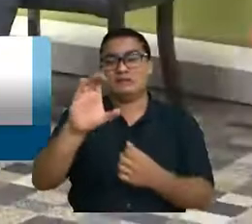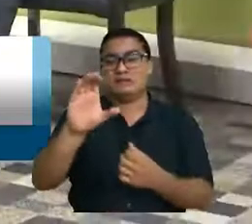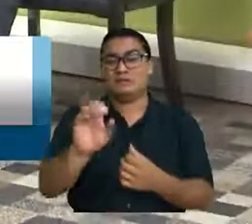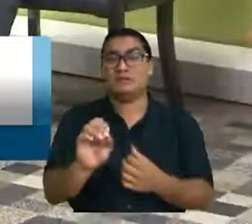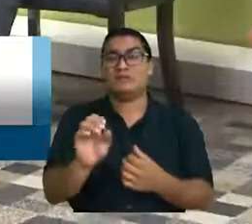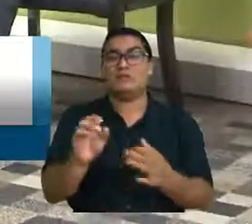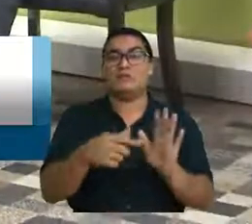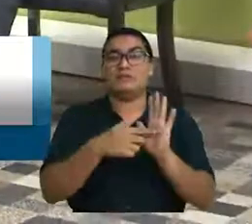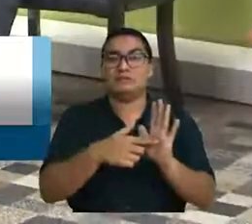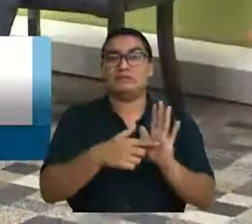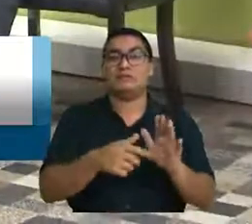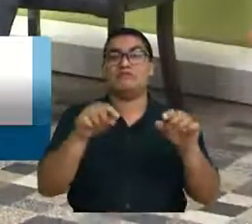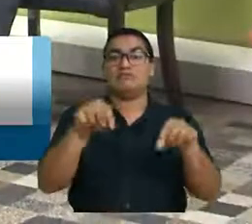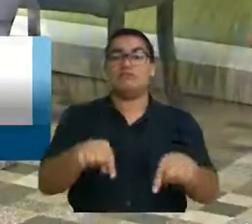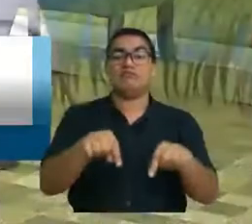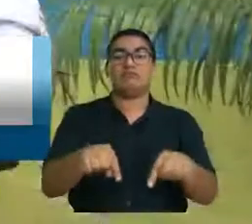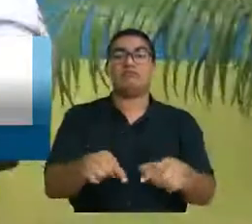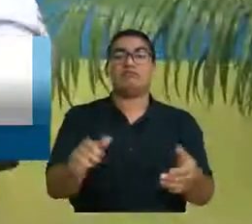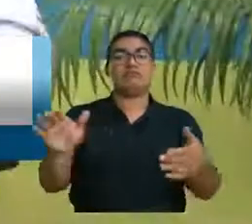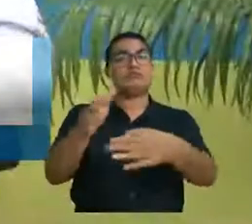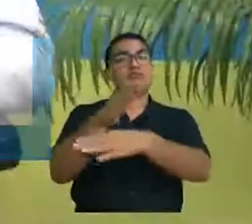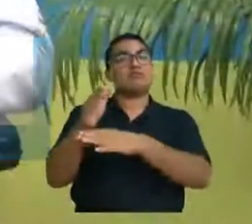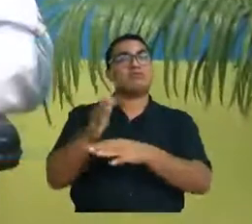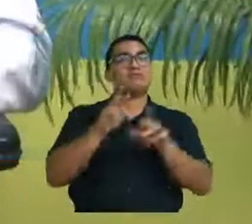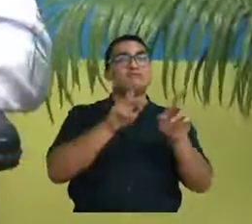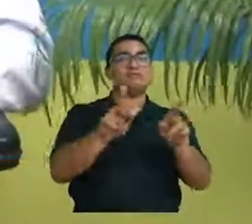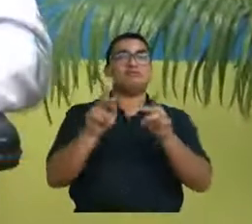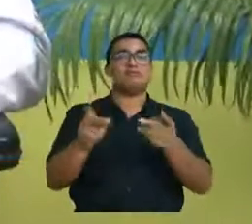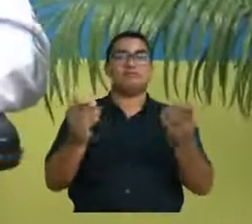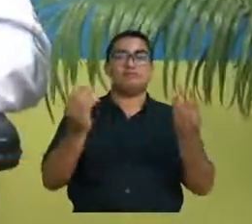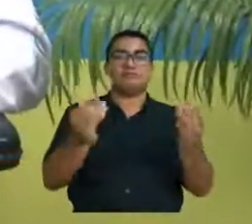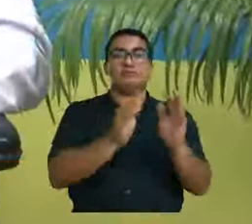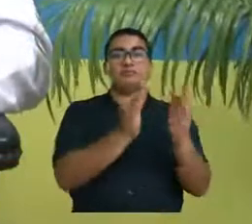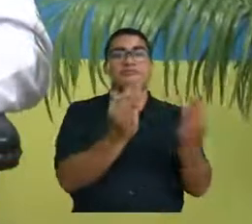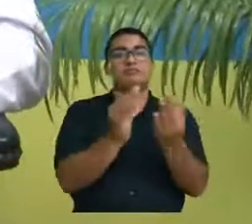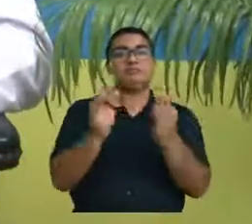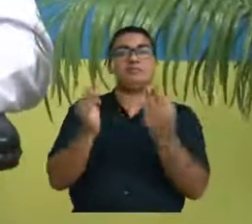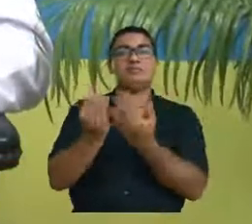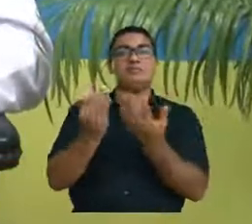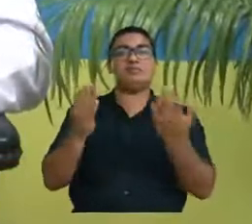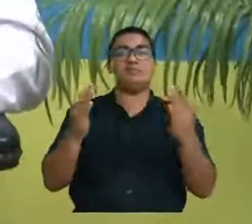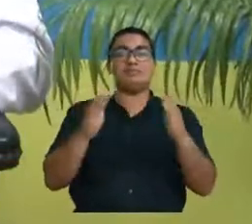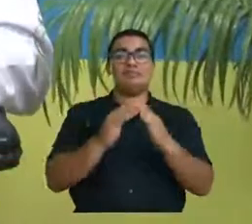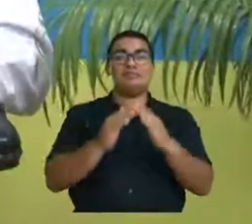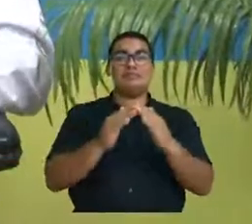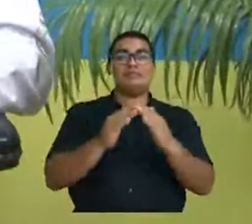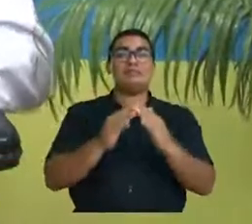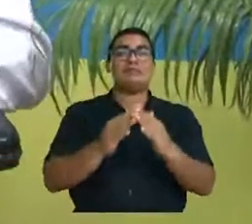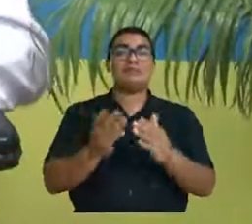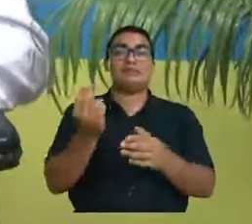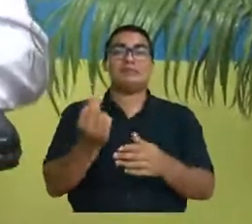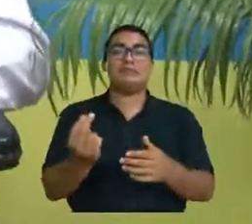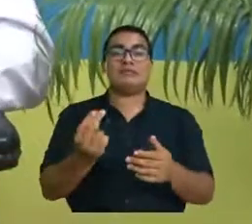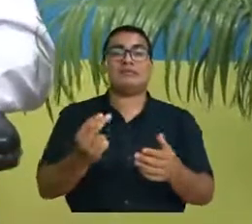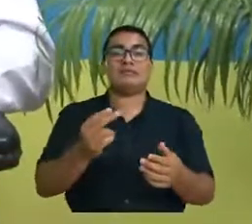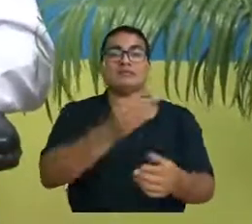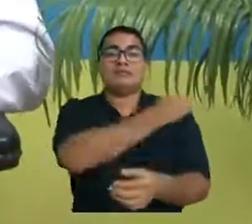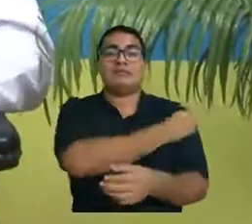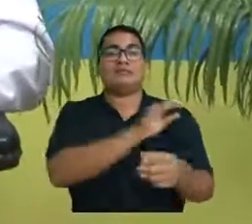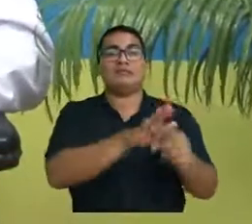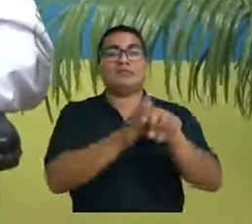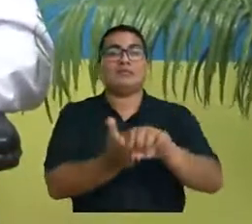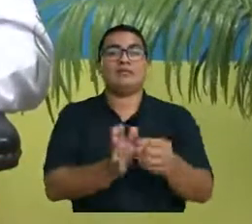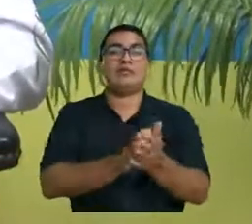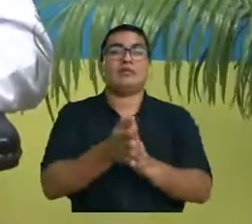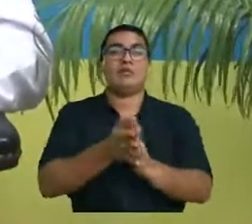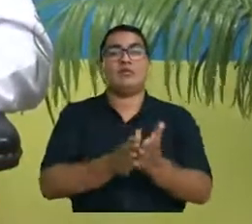ahorita que nosotros estamos utilizando en todo el mundo, toda la familia, en todas las casas, se está utilizando el alcohol y el cloro como